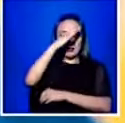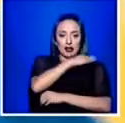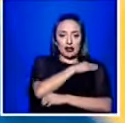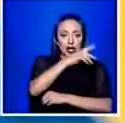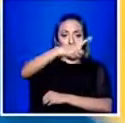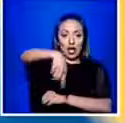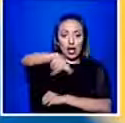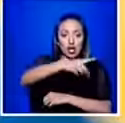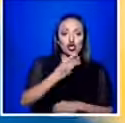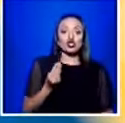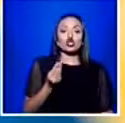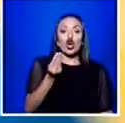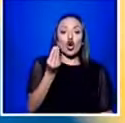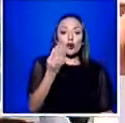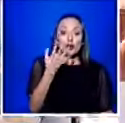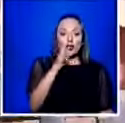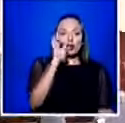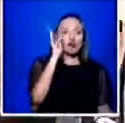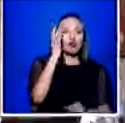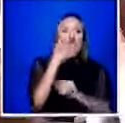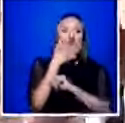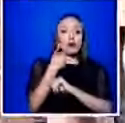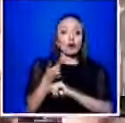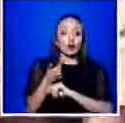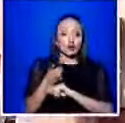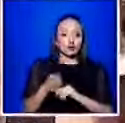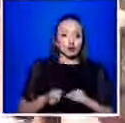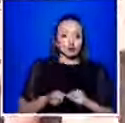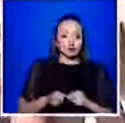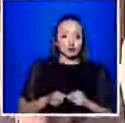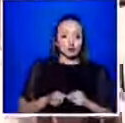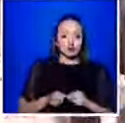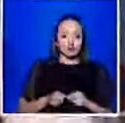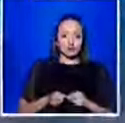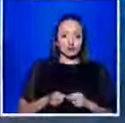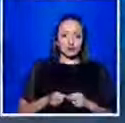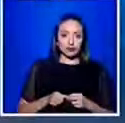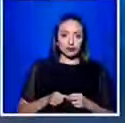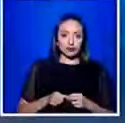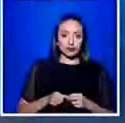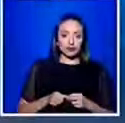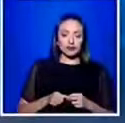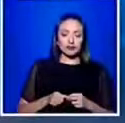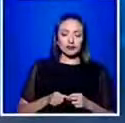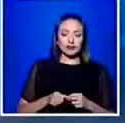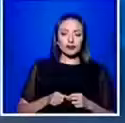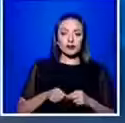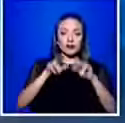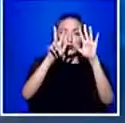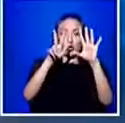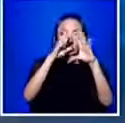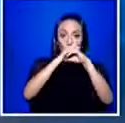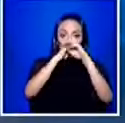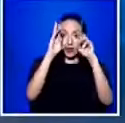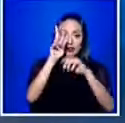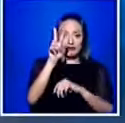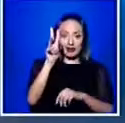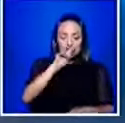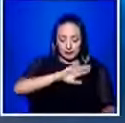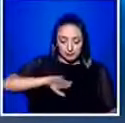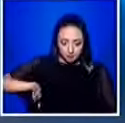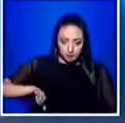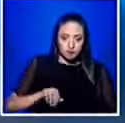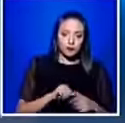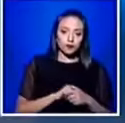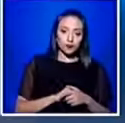una juventud y buscar un mejor futuro para el país. 8 de la mañana con 26 minutos, vamos a cambiar de tema y